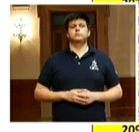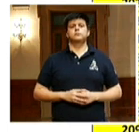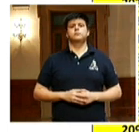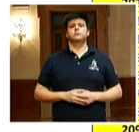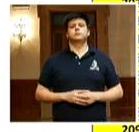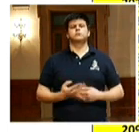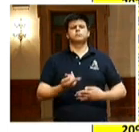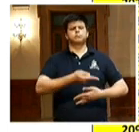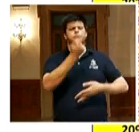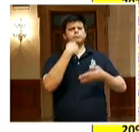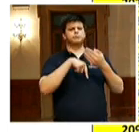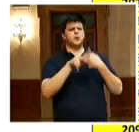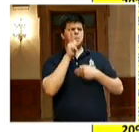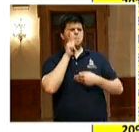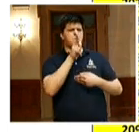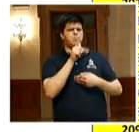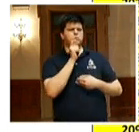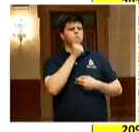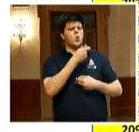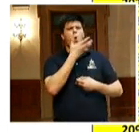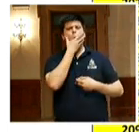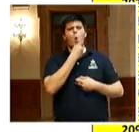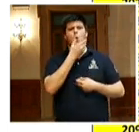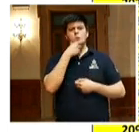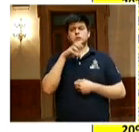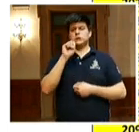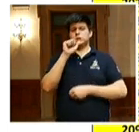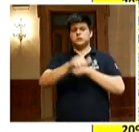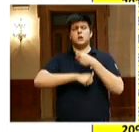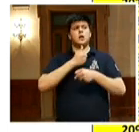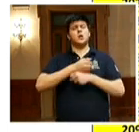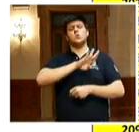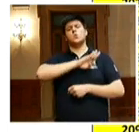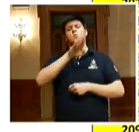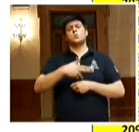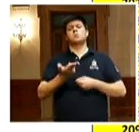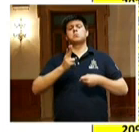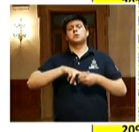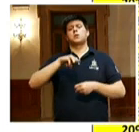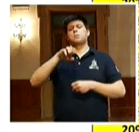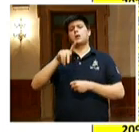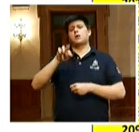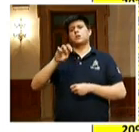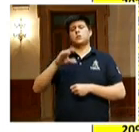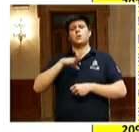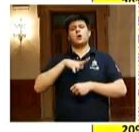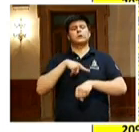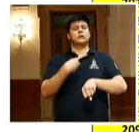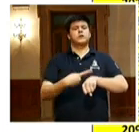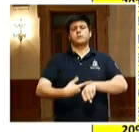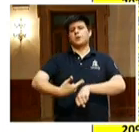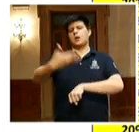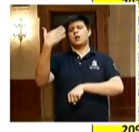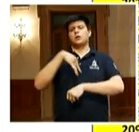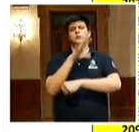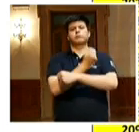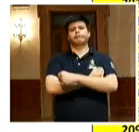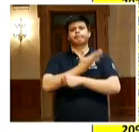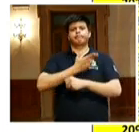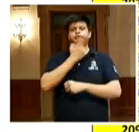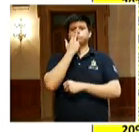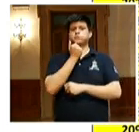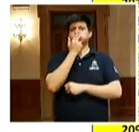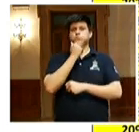el siguiente caso es un masculino de 60 años de edad que fallece en los servicios de salud en nuevo léon con hipertensión diabetes y obesidad